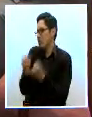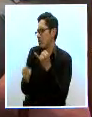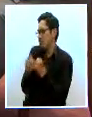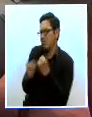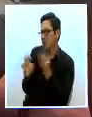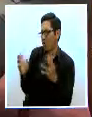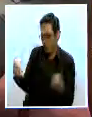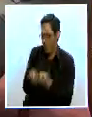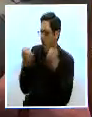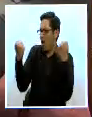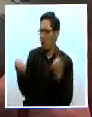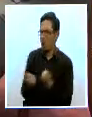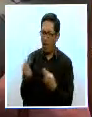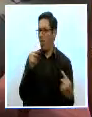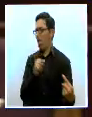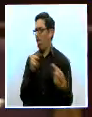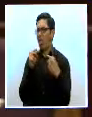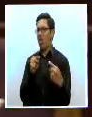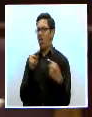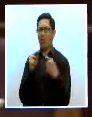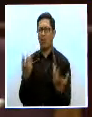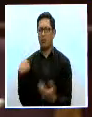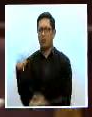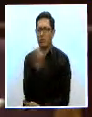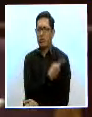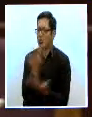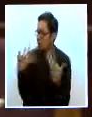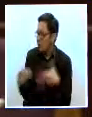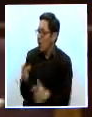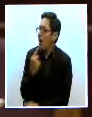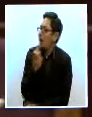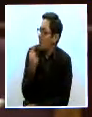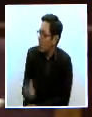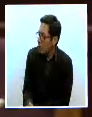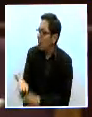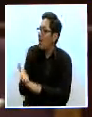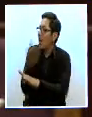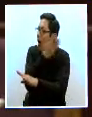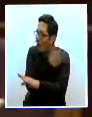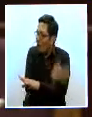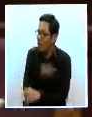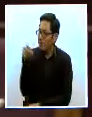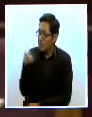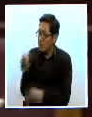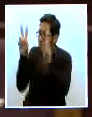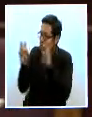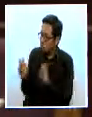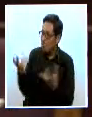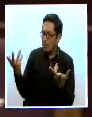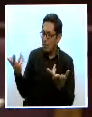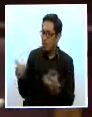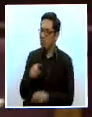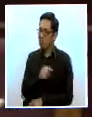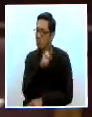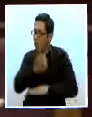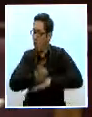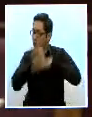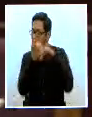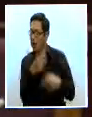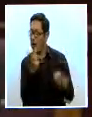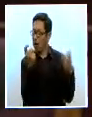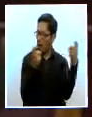Nosotros siempre advertimos lo mismo de que se estaba politizando este tema Lamentablemente en el consejo Metropolitano